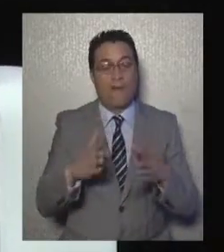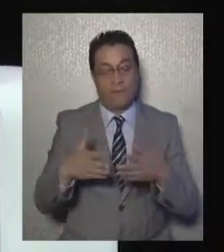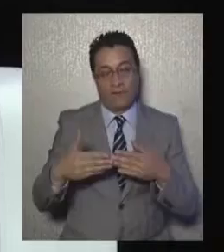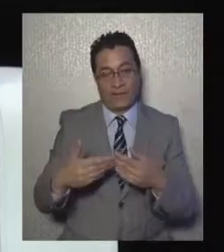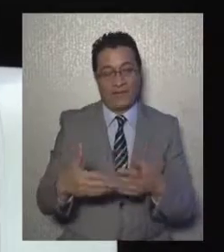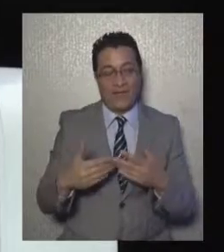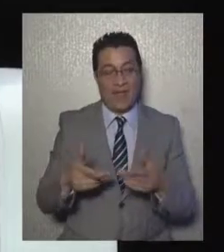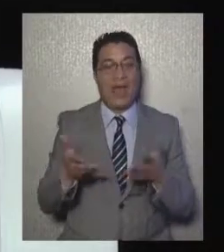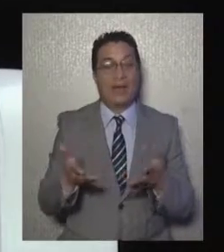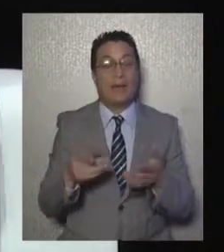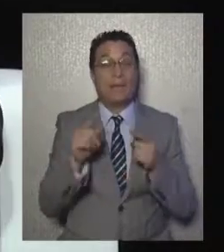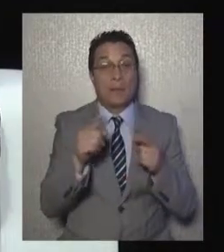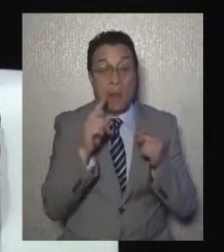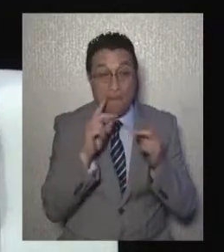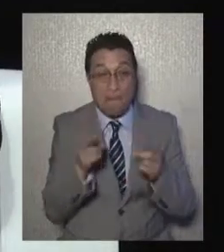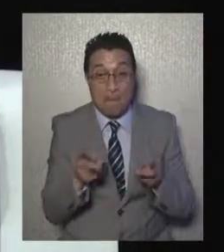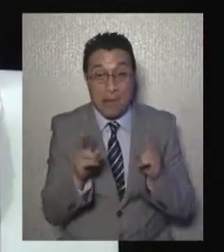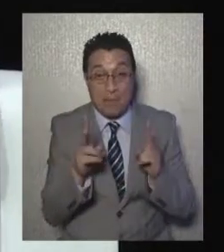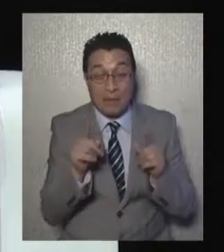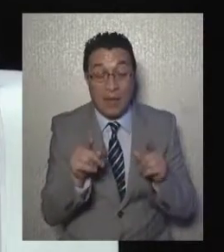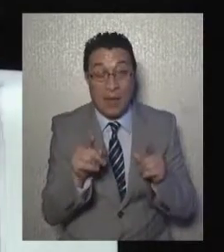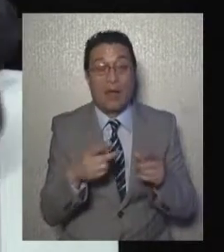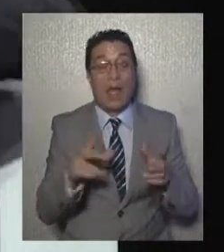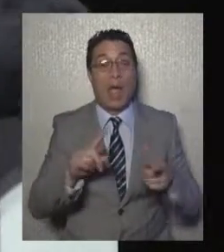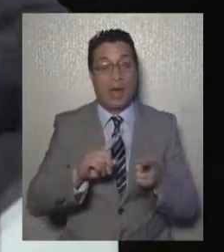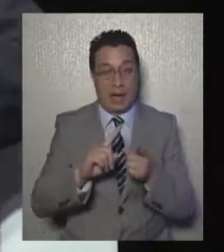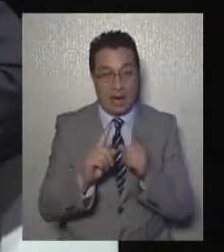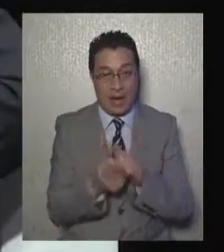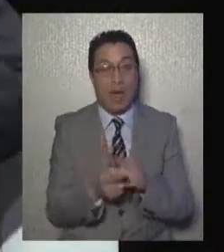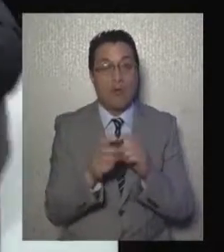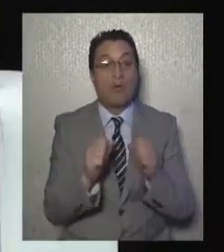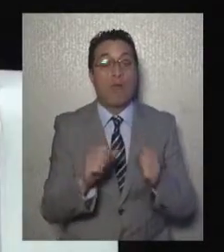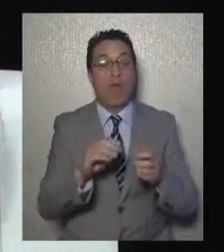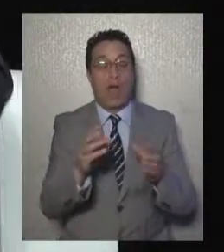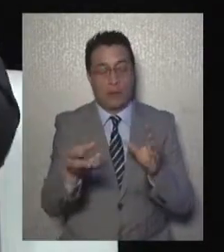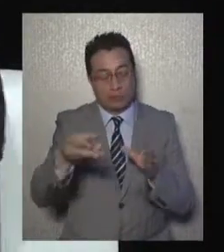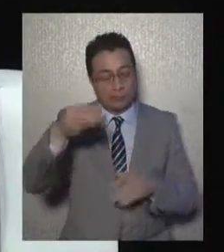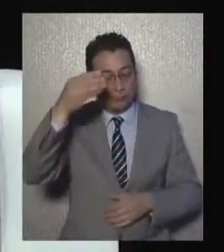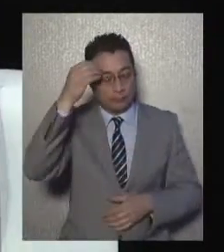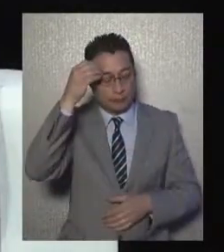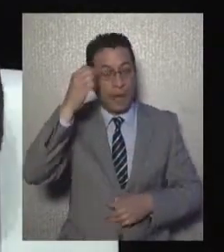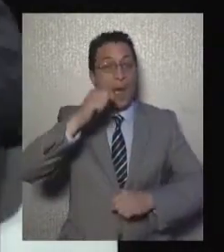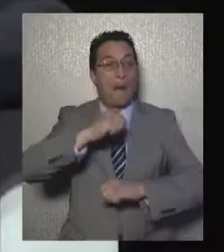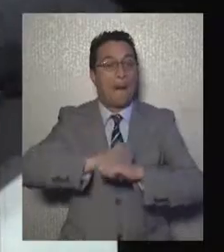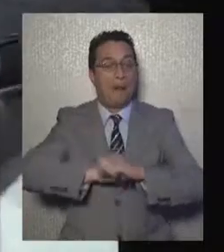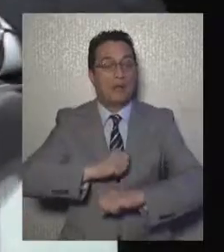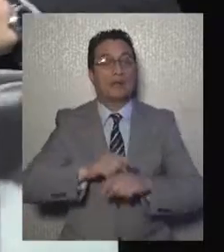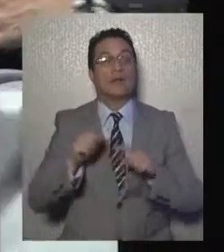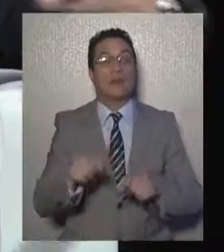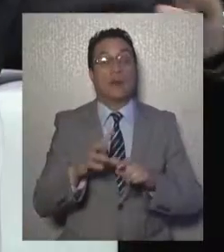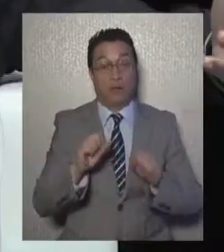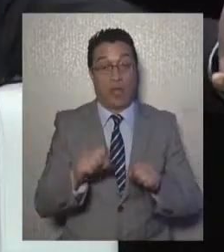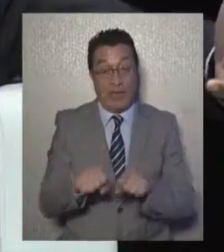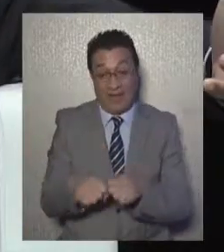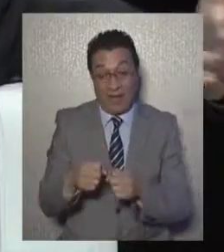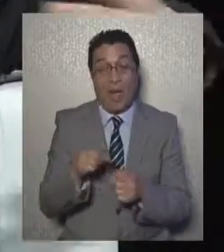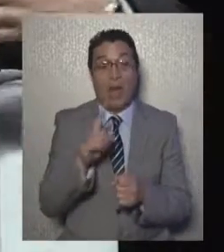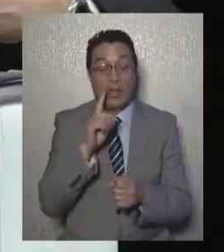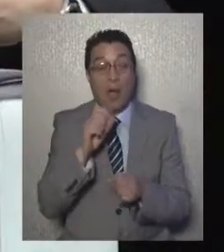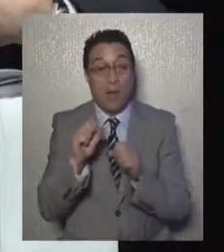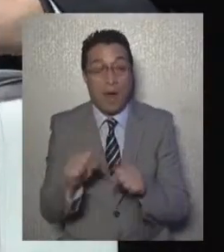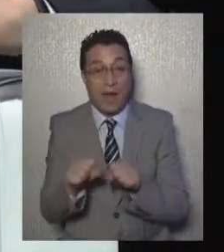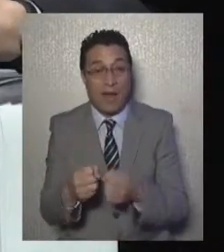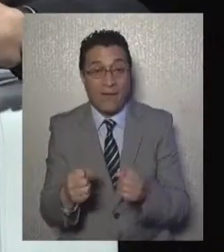laboral que permita, ¿no es cierto?, que esos cambios se puedan incorporar en la empresa. Es un mundo también donde si la empresa tiene que quebrar, aunque